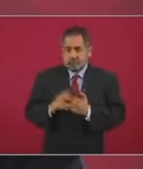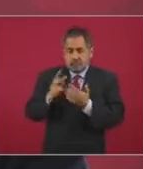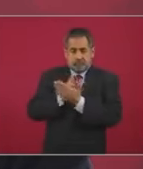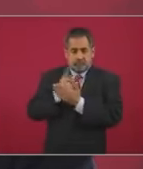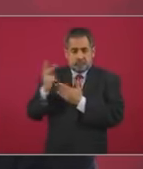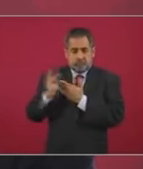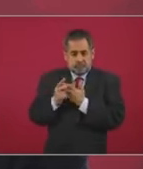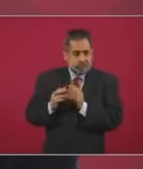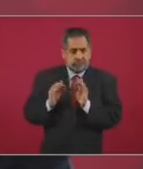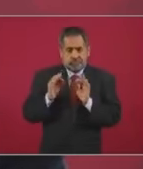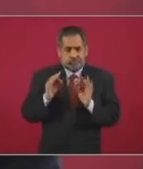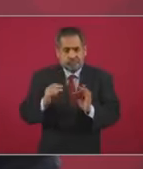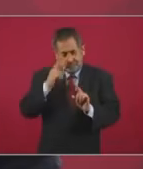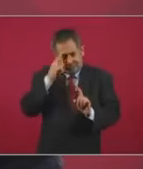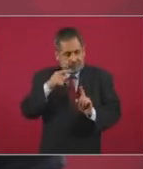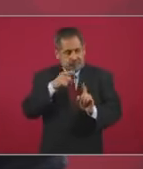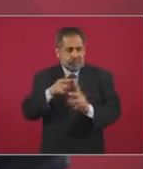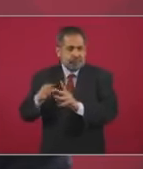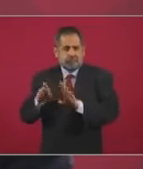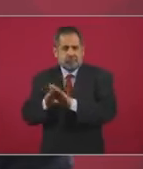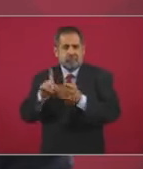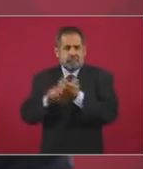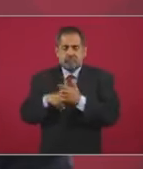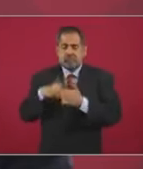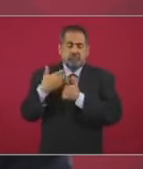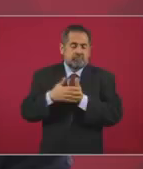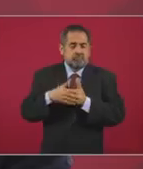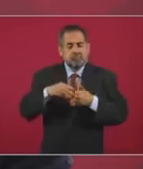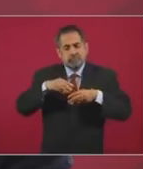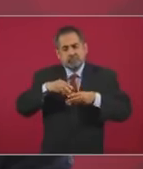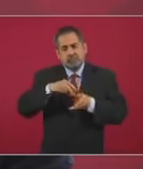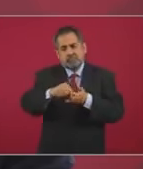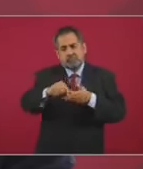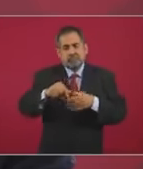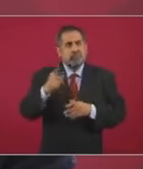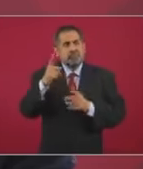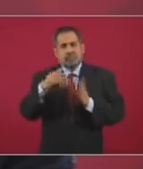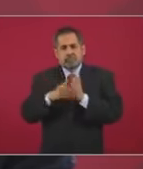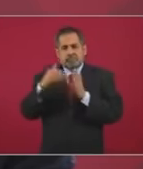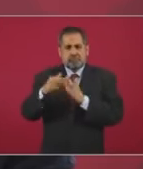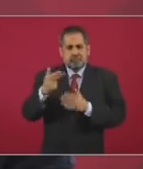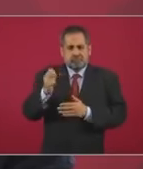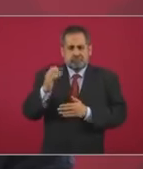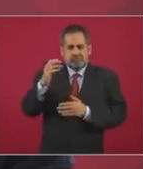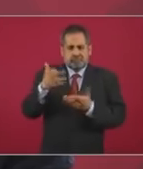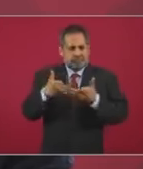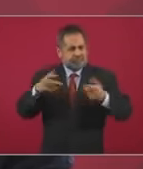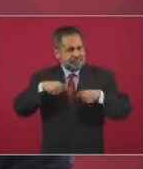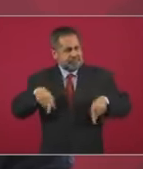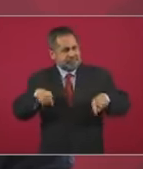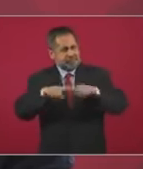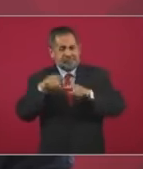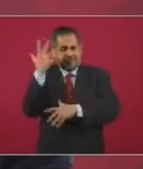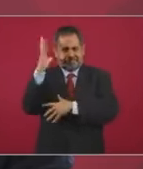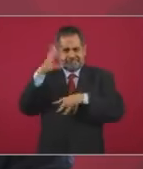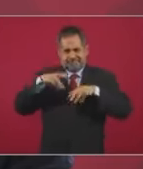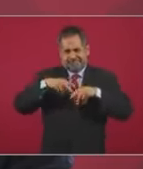está aplicándose para la siembra de 1 millón de hectáreas de